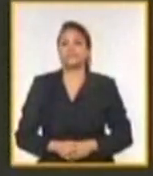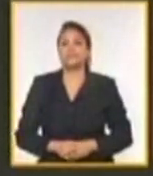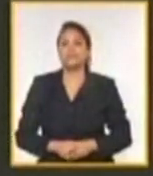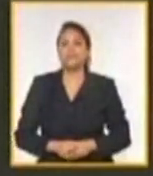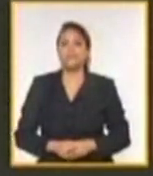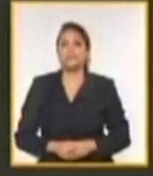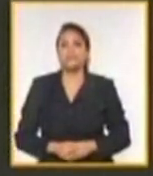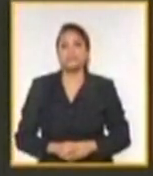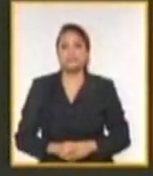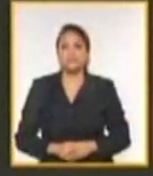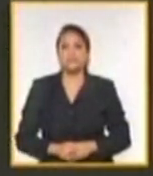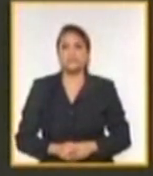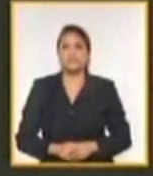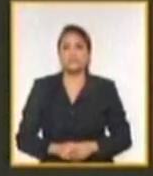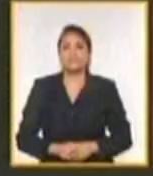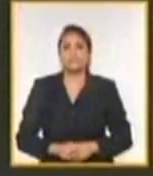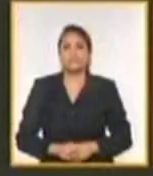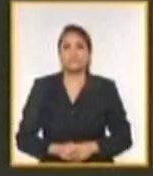www.fidelcastro.cu.